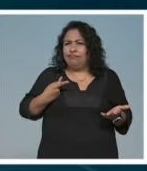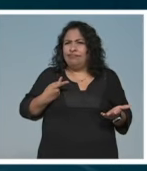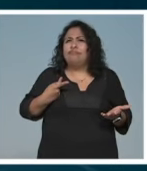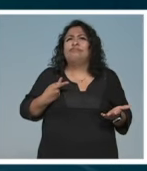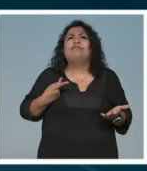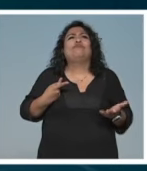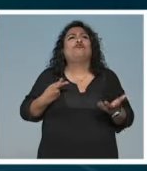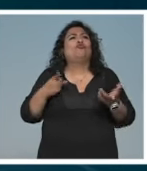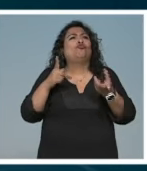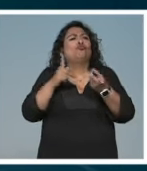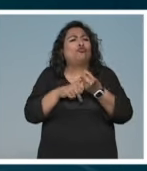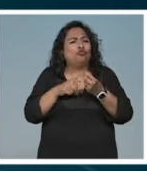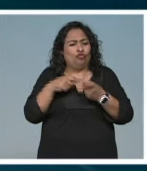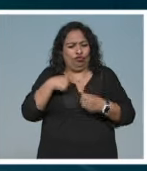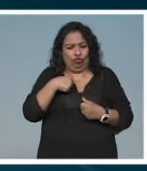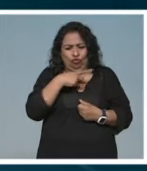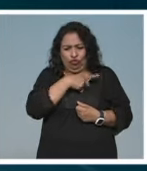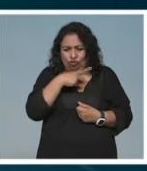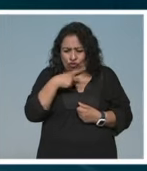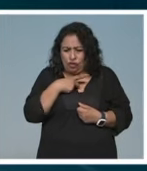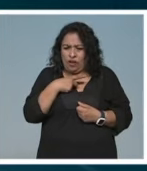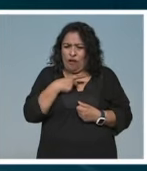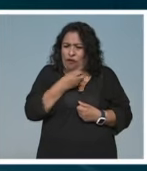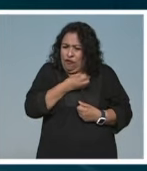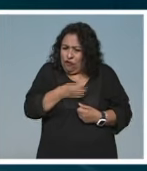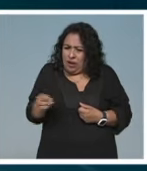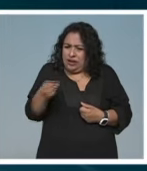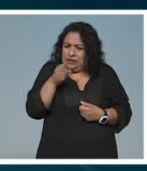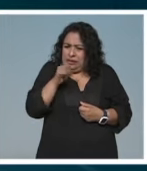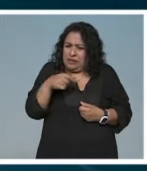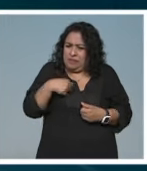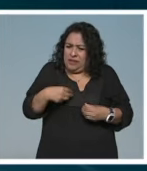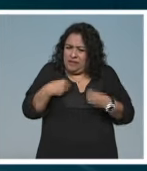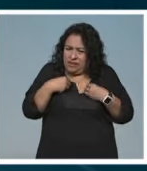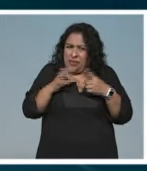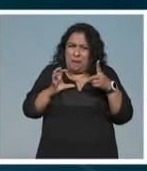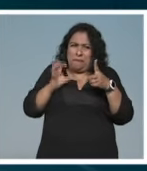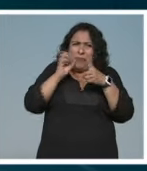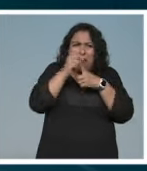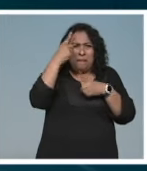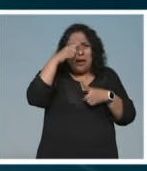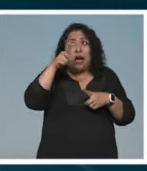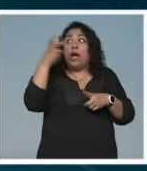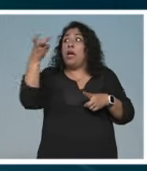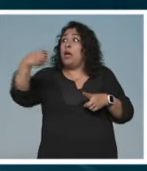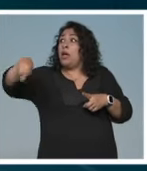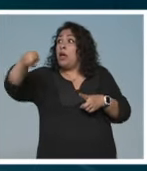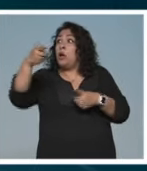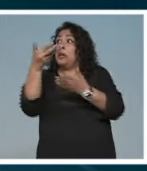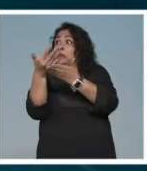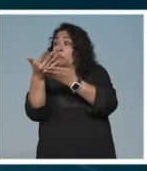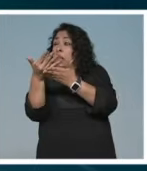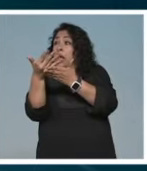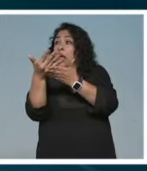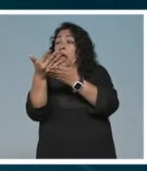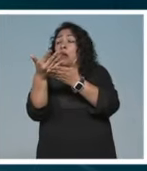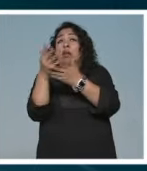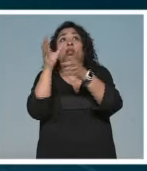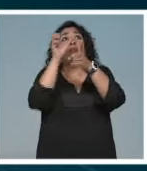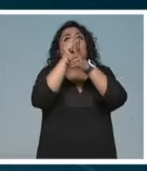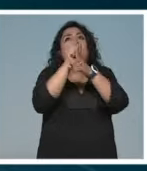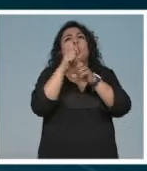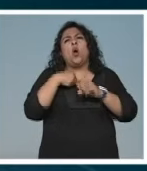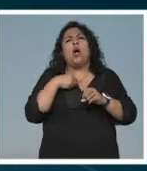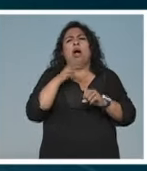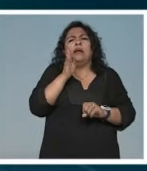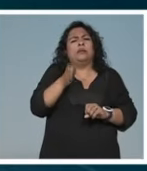hasta dónde tiene que él forzar su vida para cumplir esas expectativas o simplemente aceptarlas para tomar otro camino. Es cosa